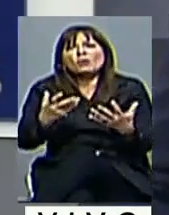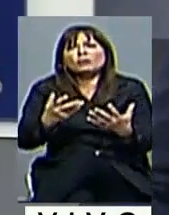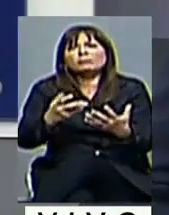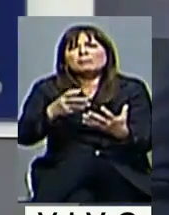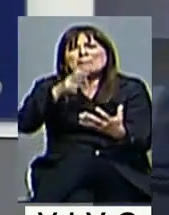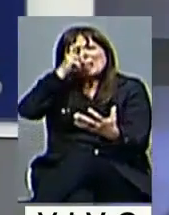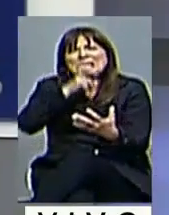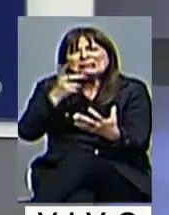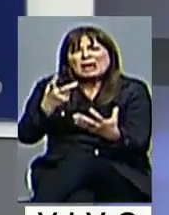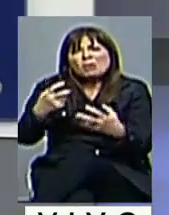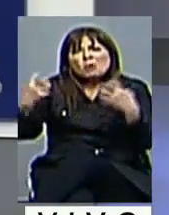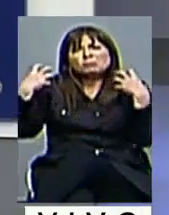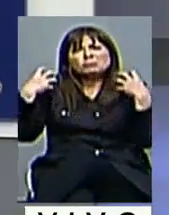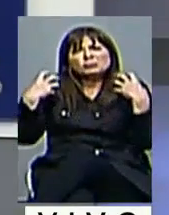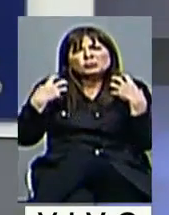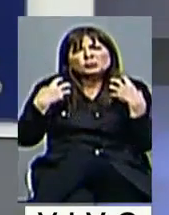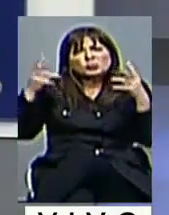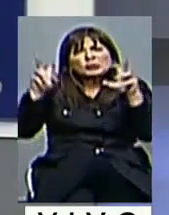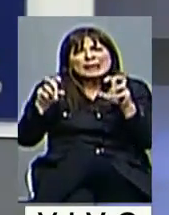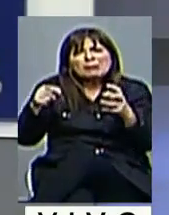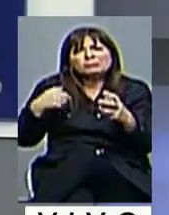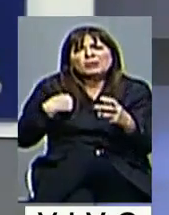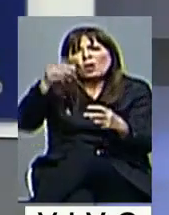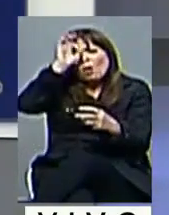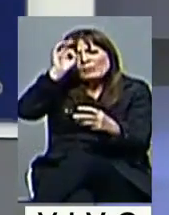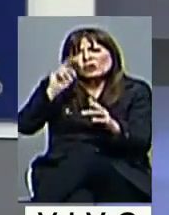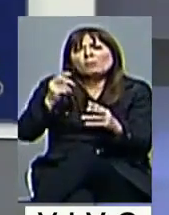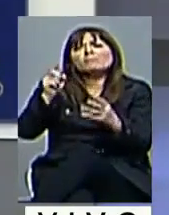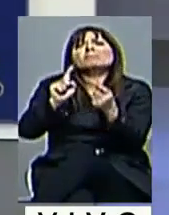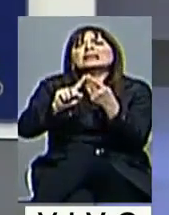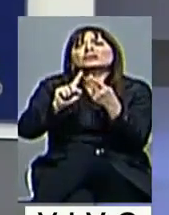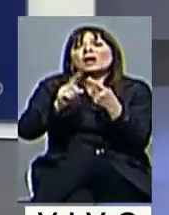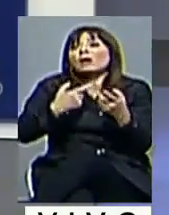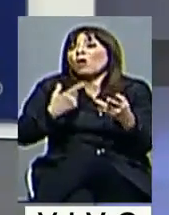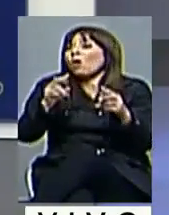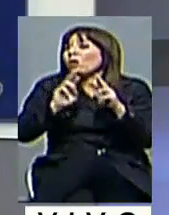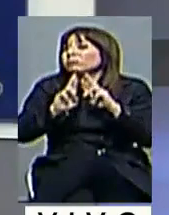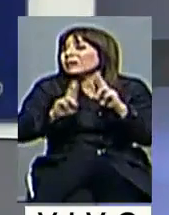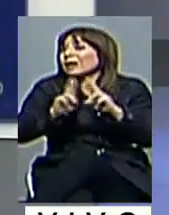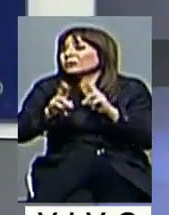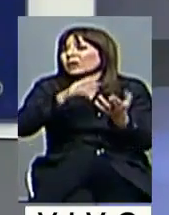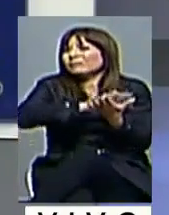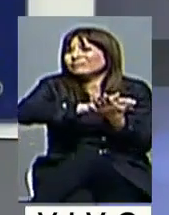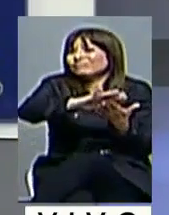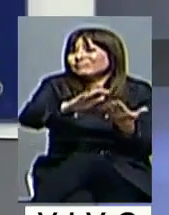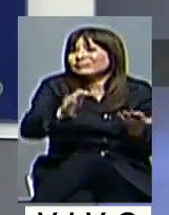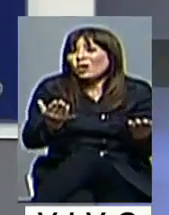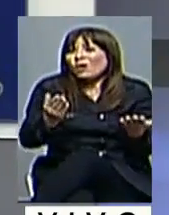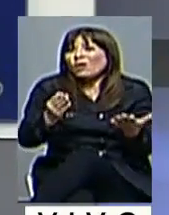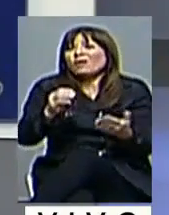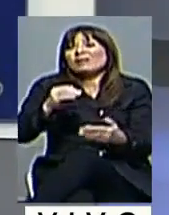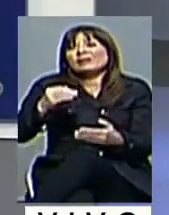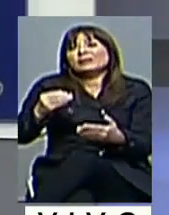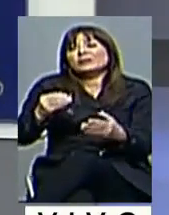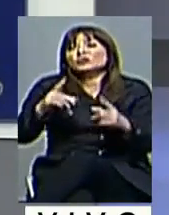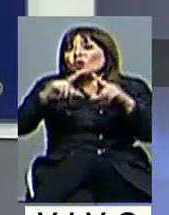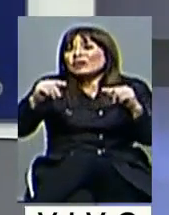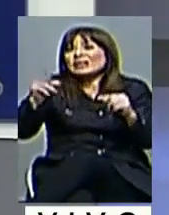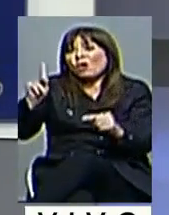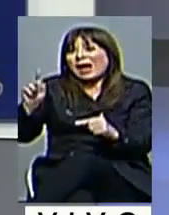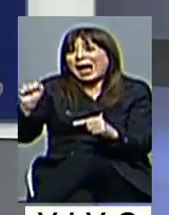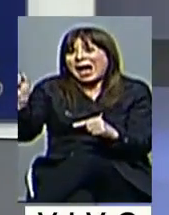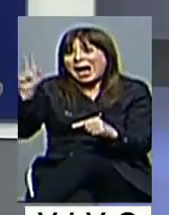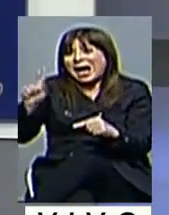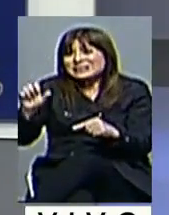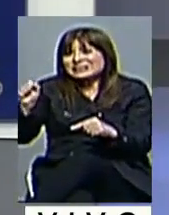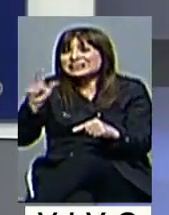a su postura, le siguen su postura, o en temas relacionados con la gratuidad en educación. Felipe Kast y Manuel José Santón representan dos lógicas